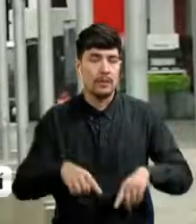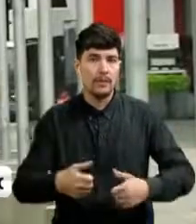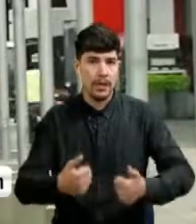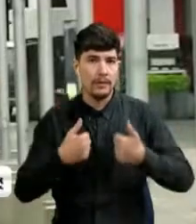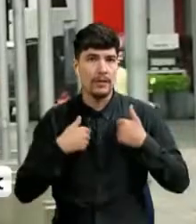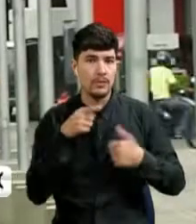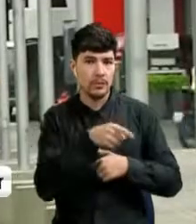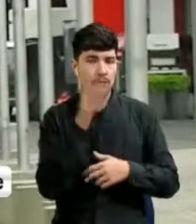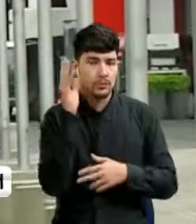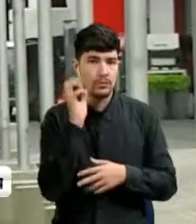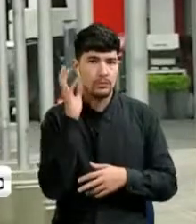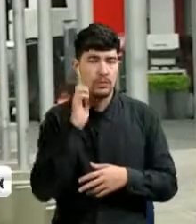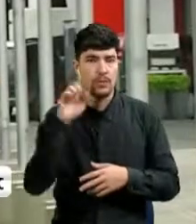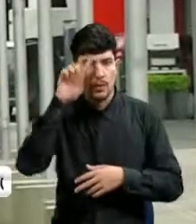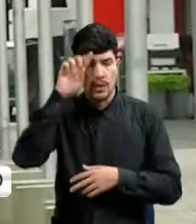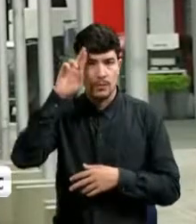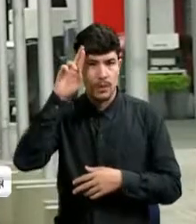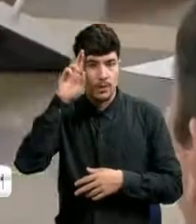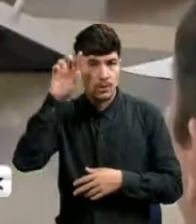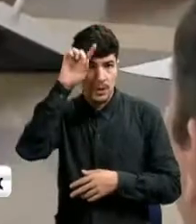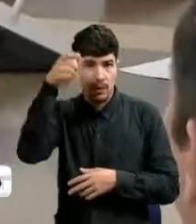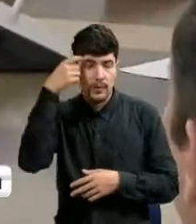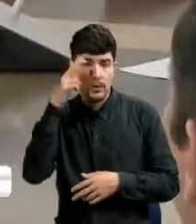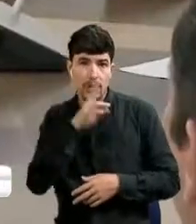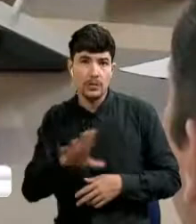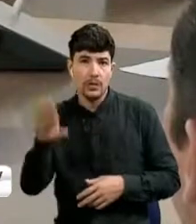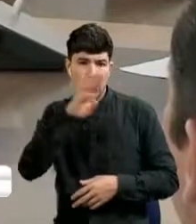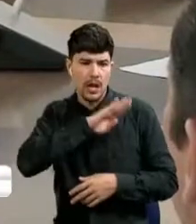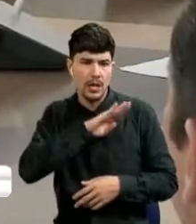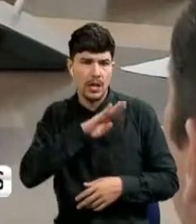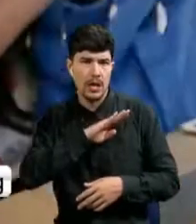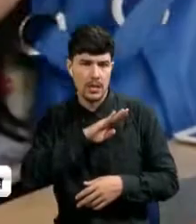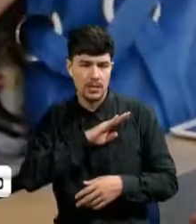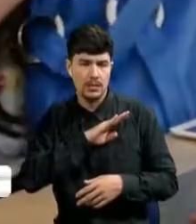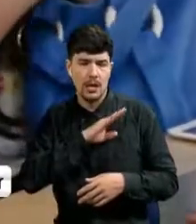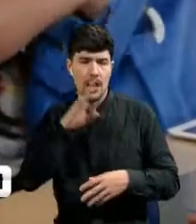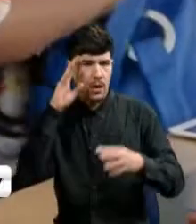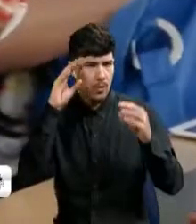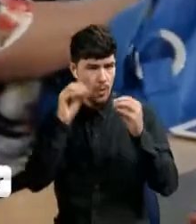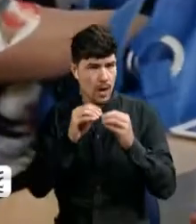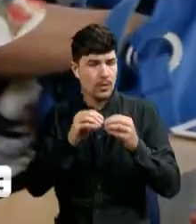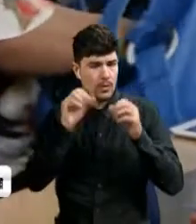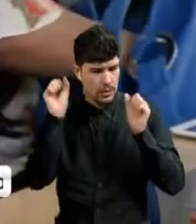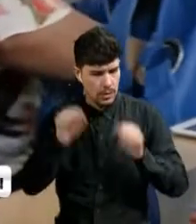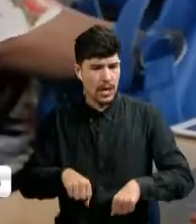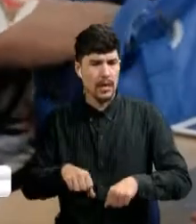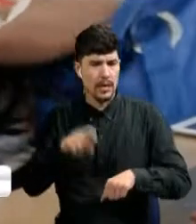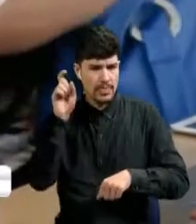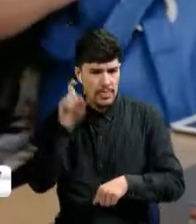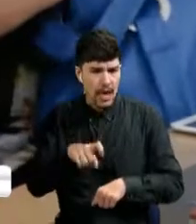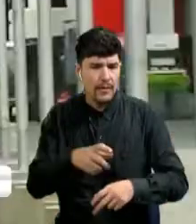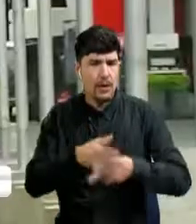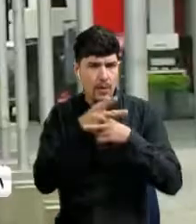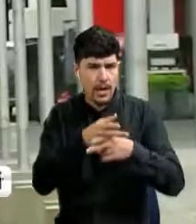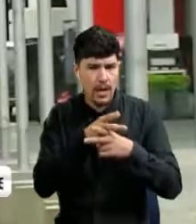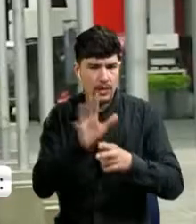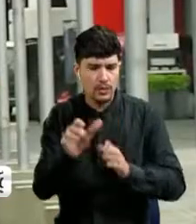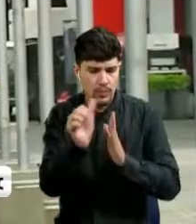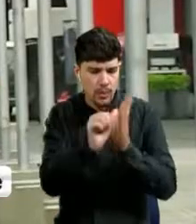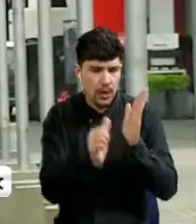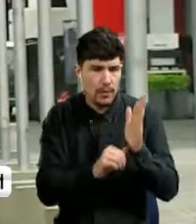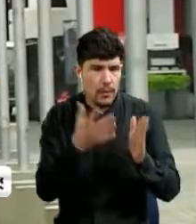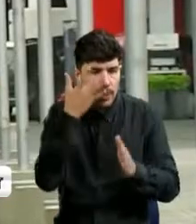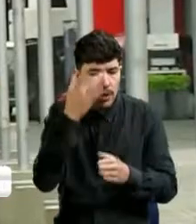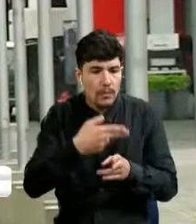subsidios. También el gobierno nacional y los alcaldes están de acuerdo en que hay que blindar este programa precisamente a puertas de un